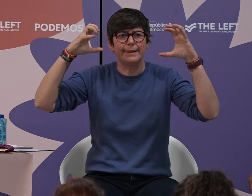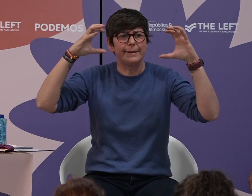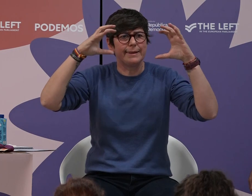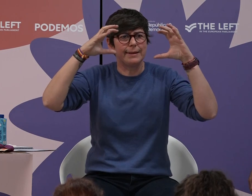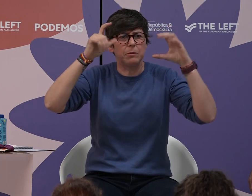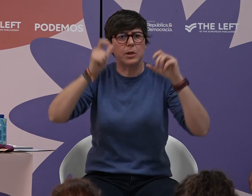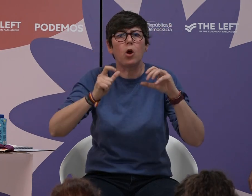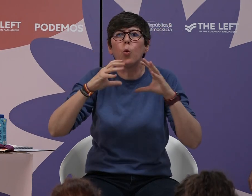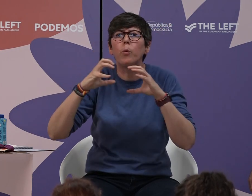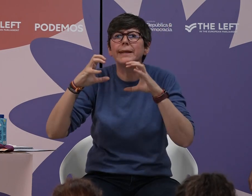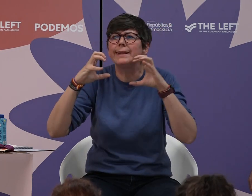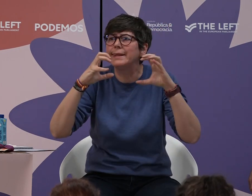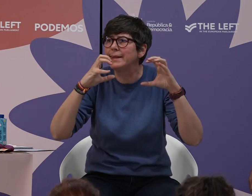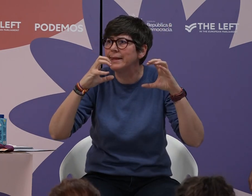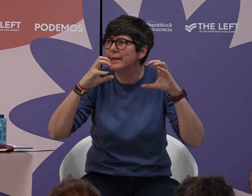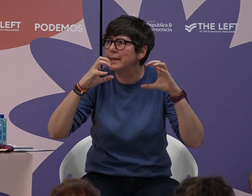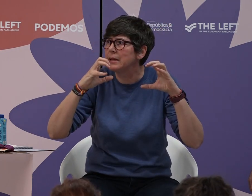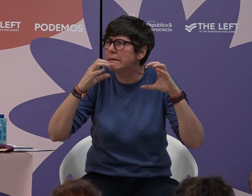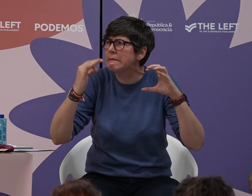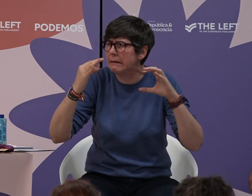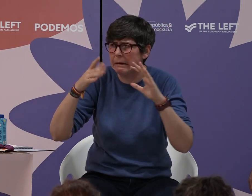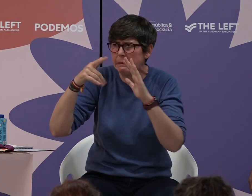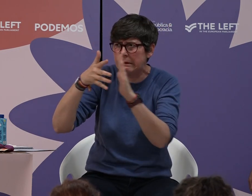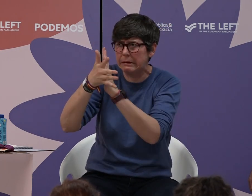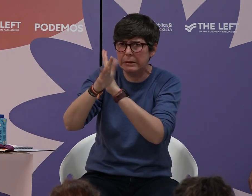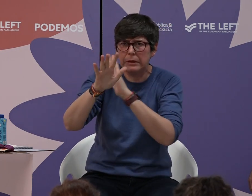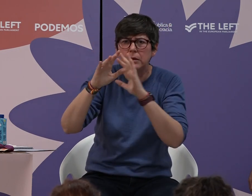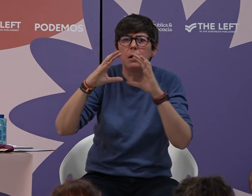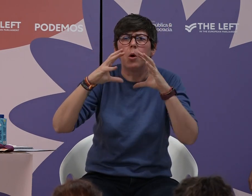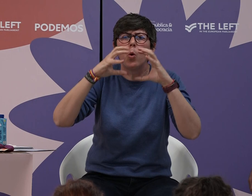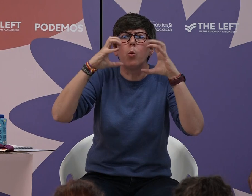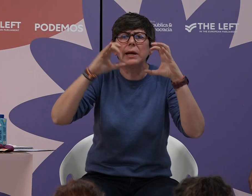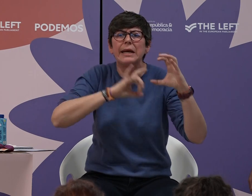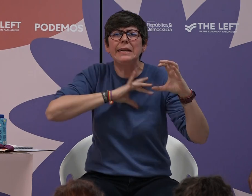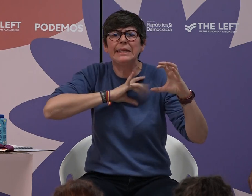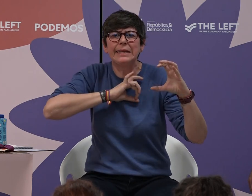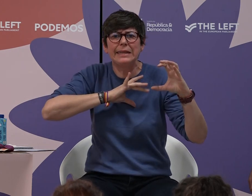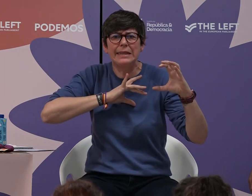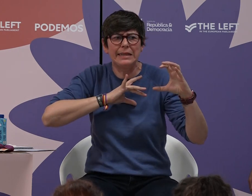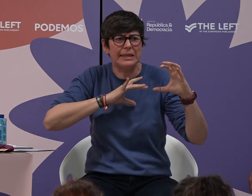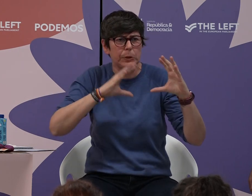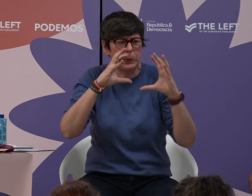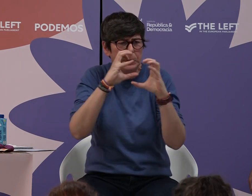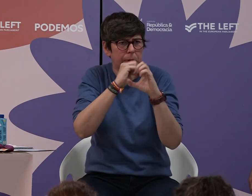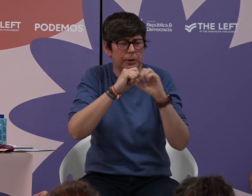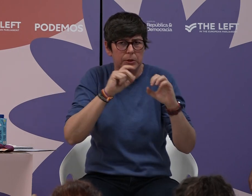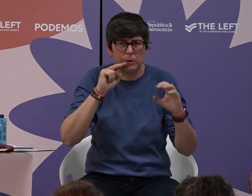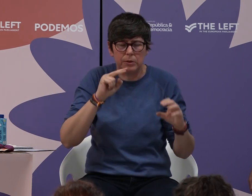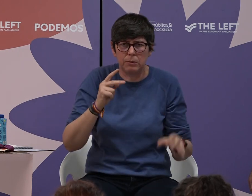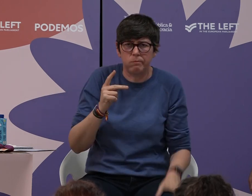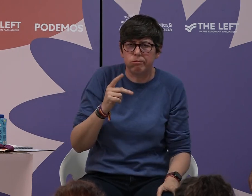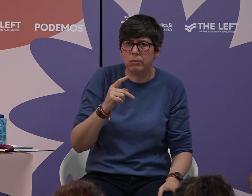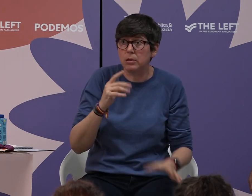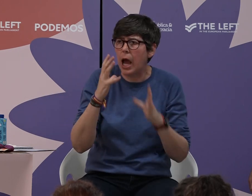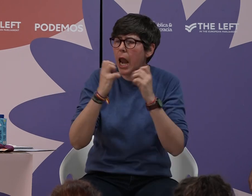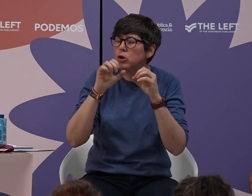todos los concejales me pareció que eran como personas nubes nubarrones sabes un